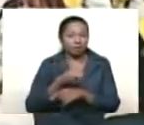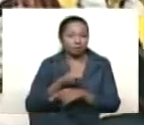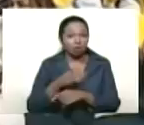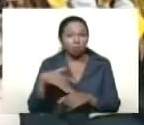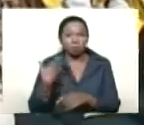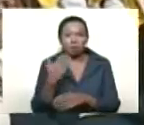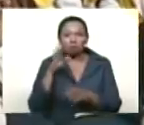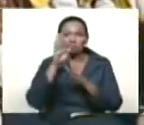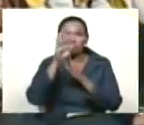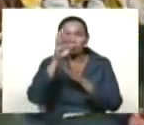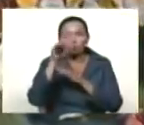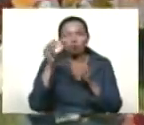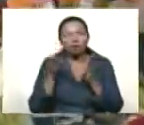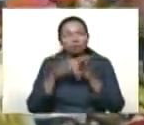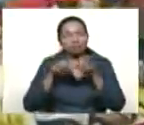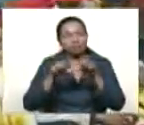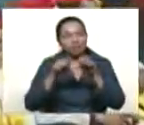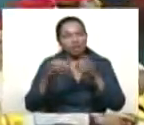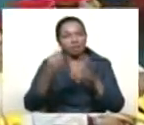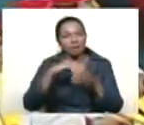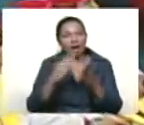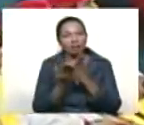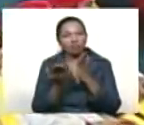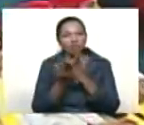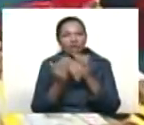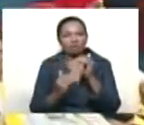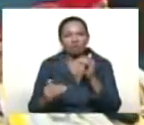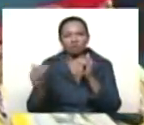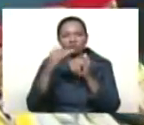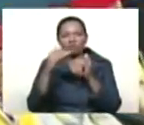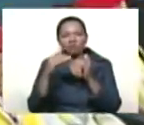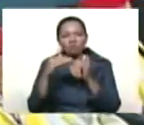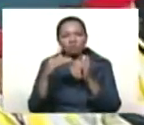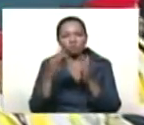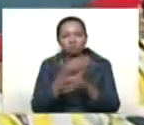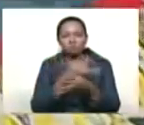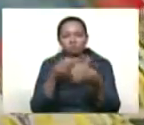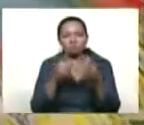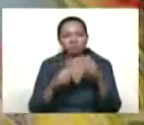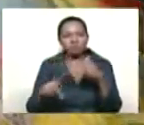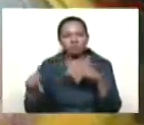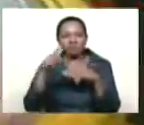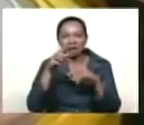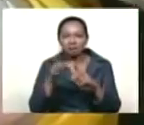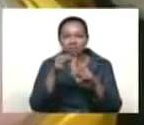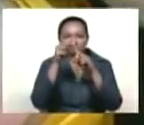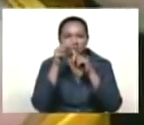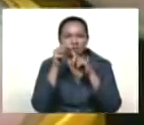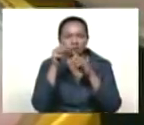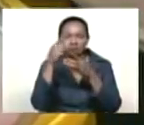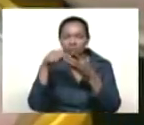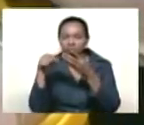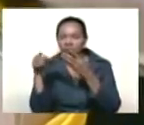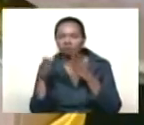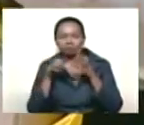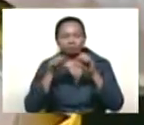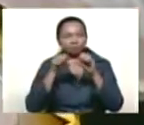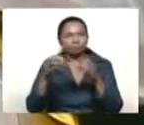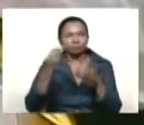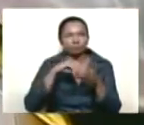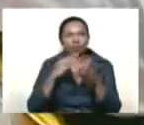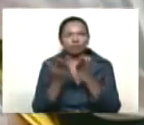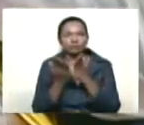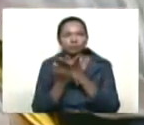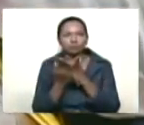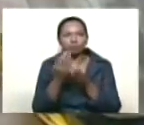seguir estudiando y ser lo máximo en posgrado, especialistas, magíster, etcétera, como lo van a